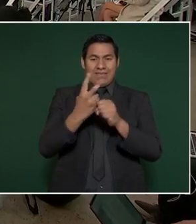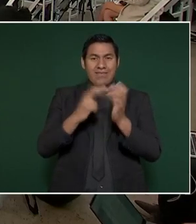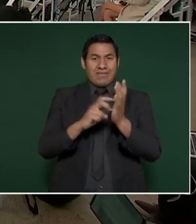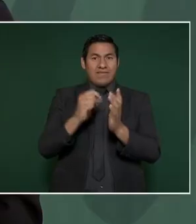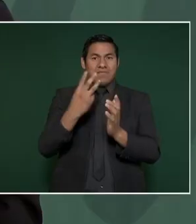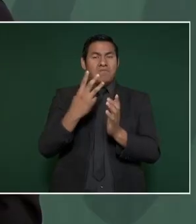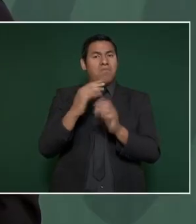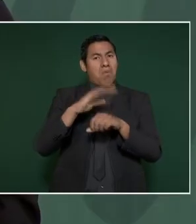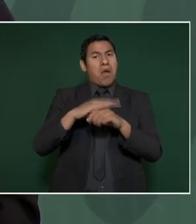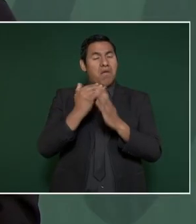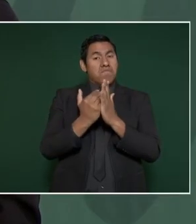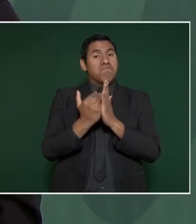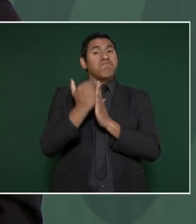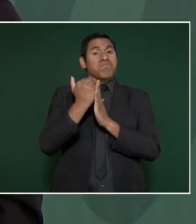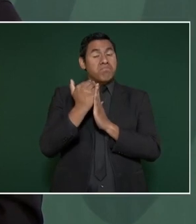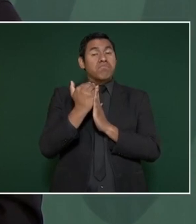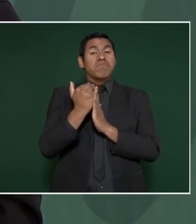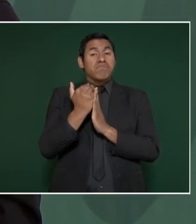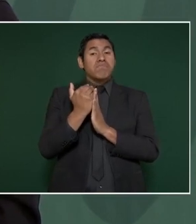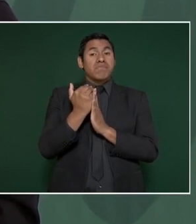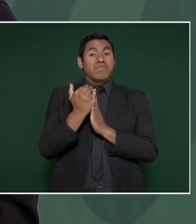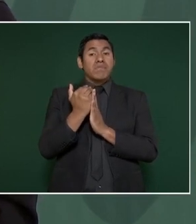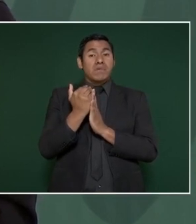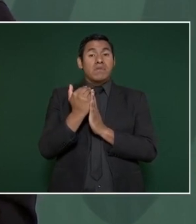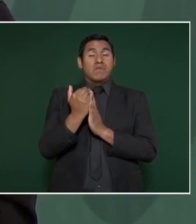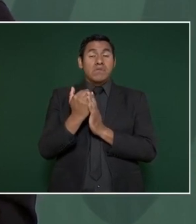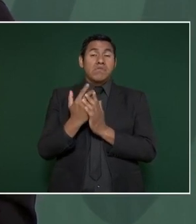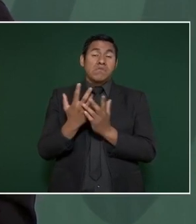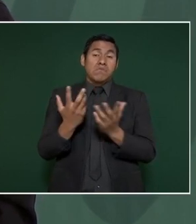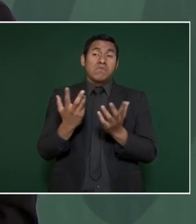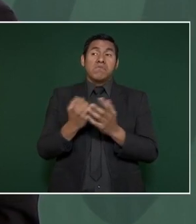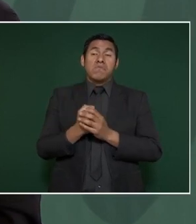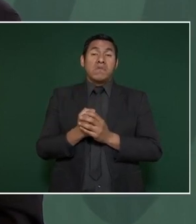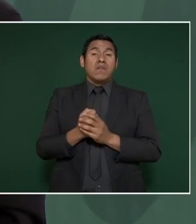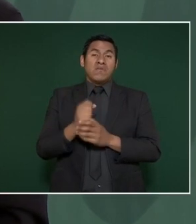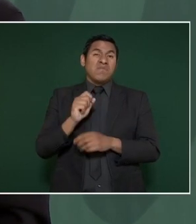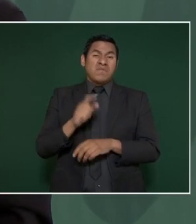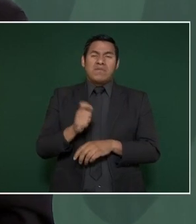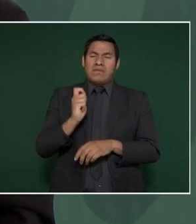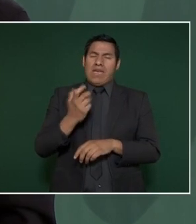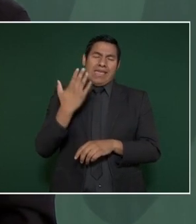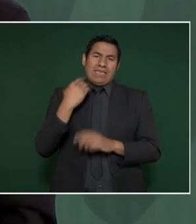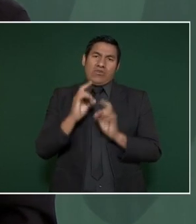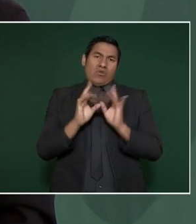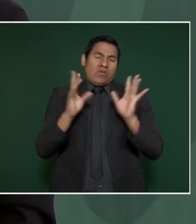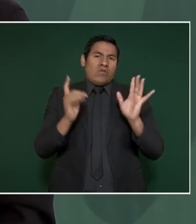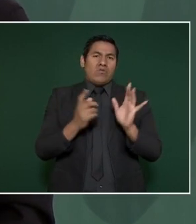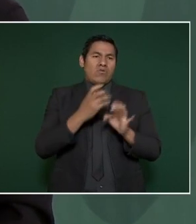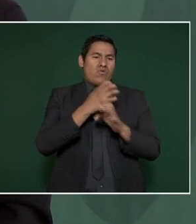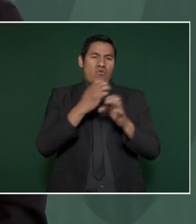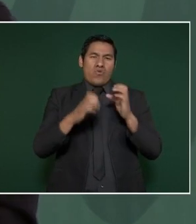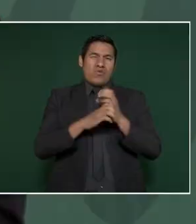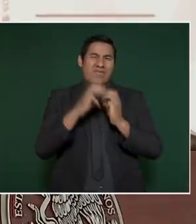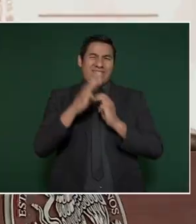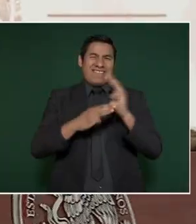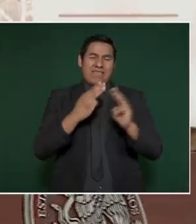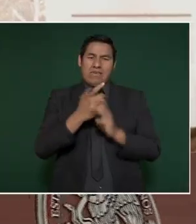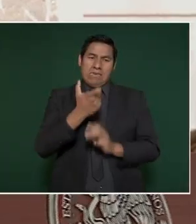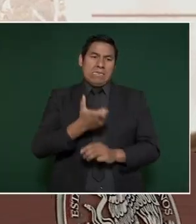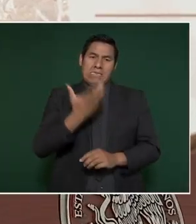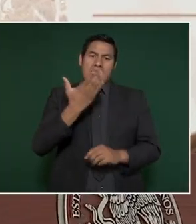pasado tenemos este a pesar de la inflación debemos de estar